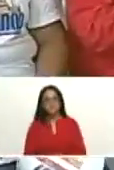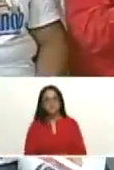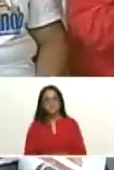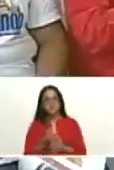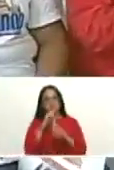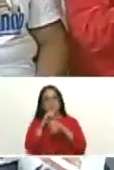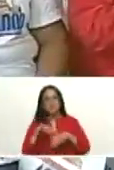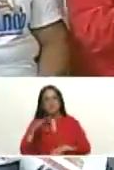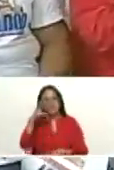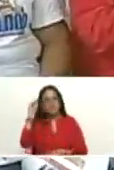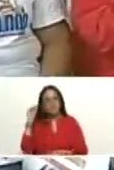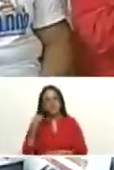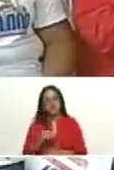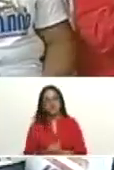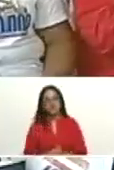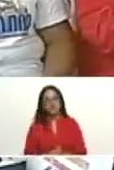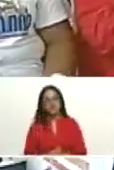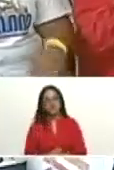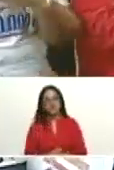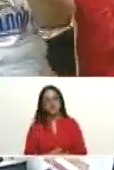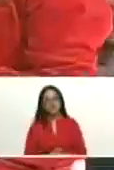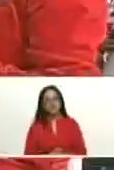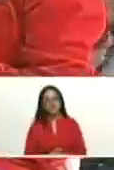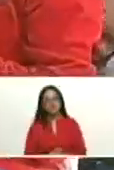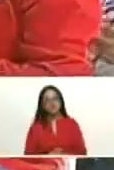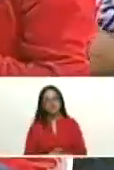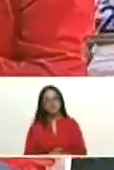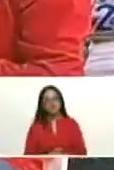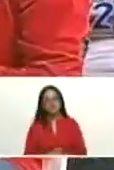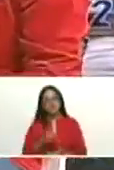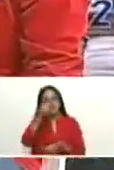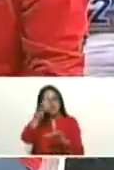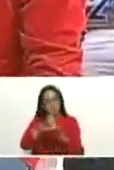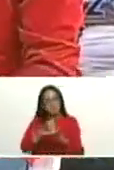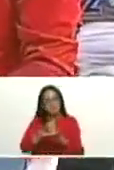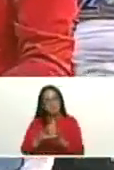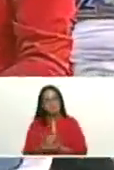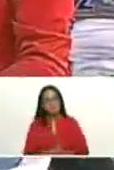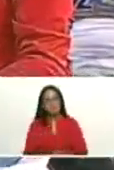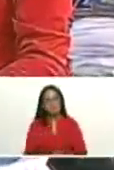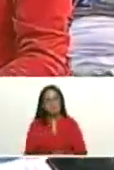Bendición de Dios Padre Todopoderoso. Amén.